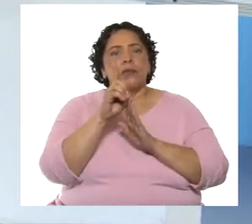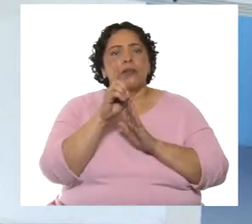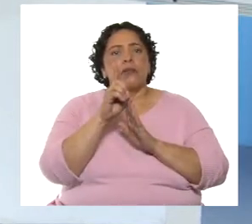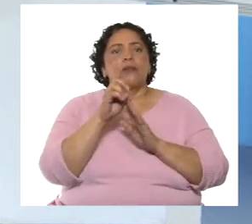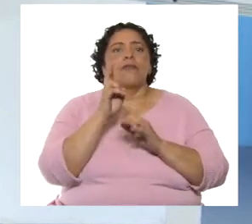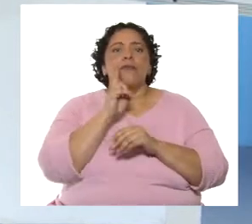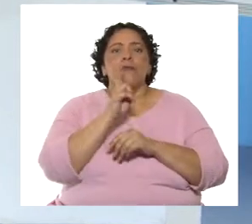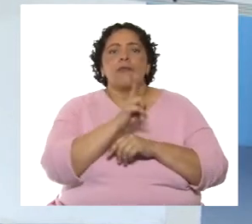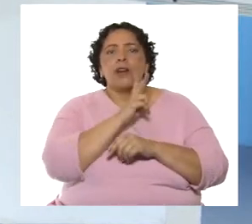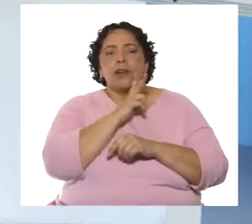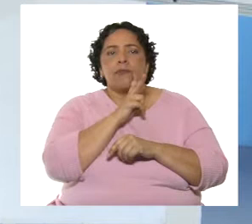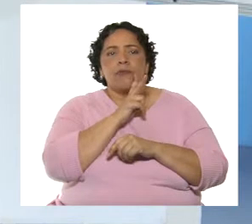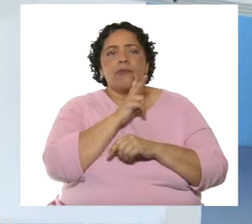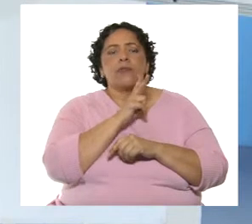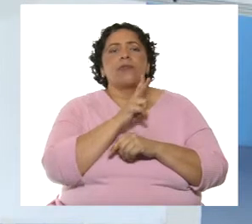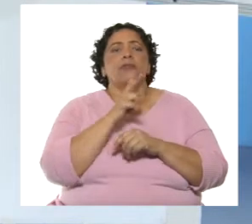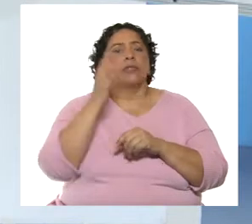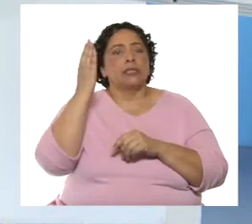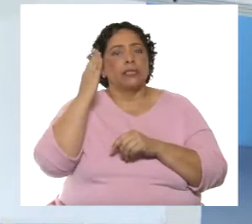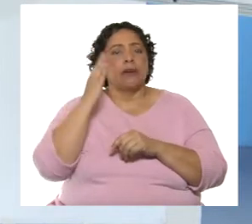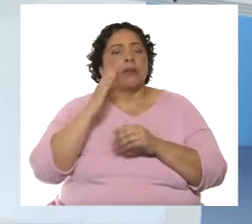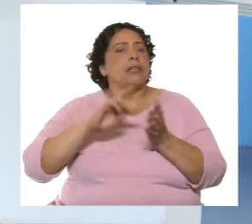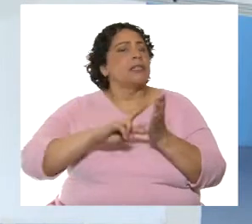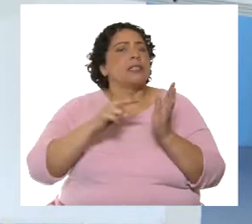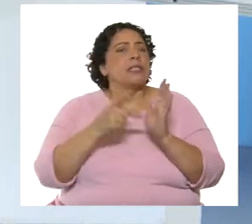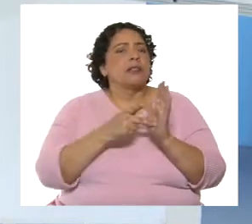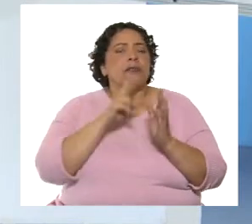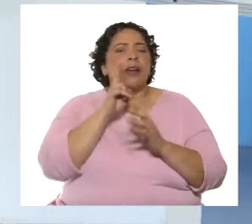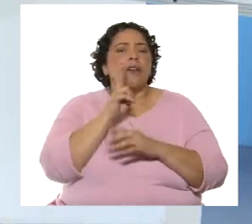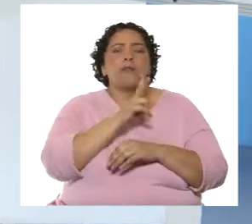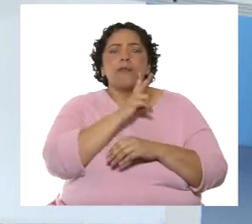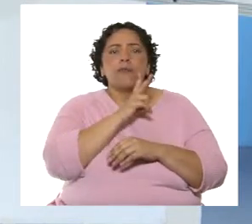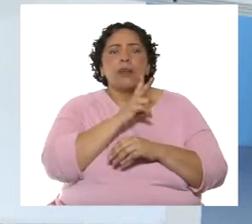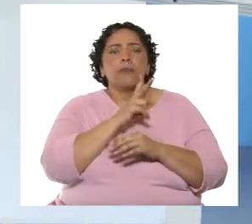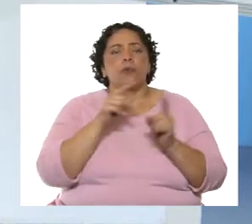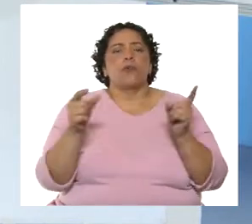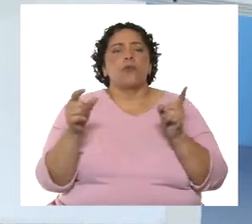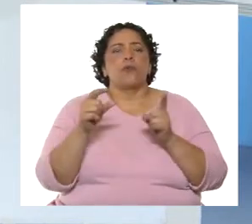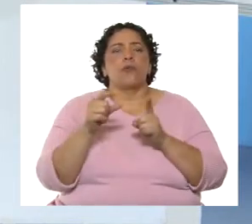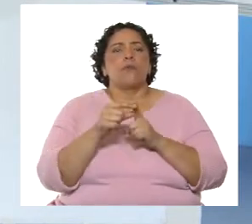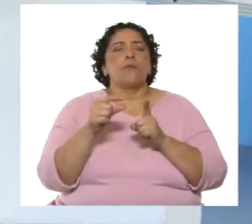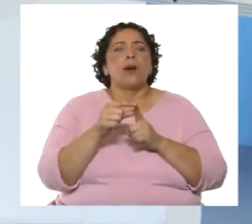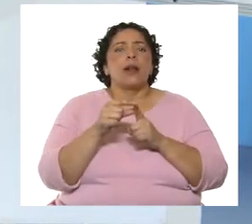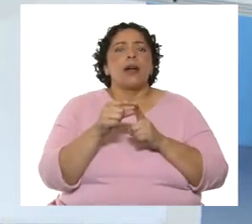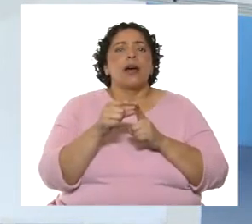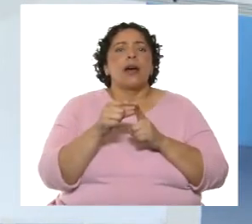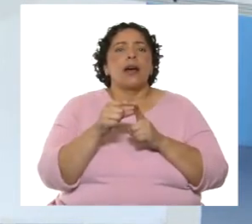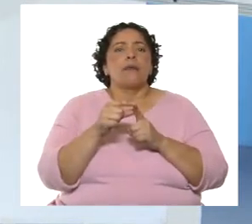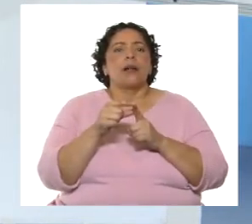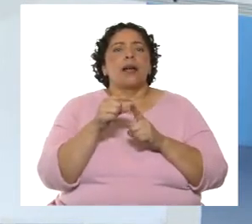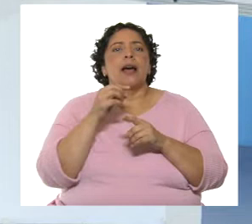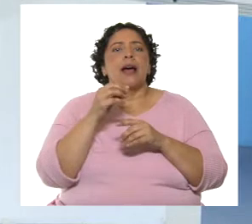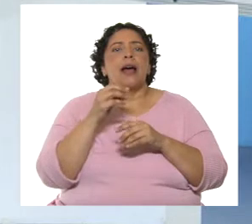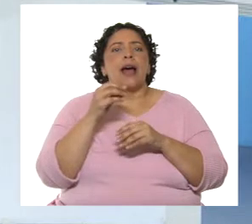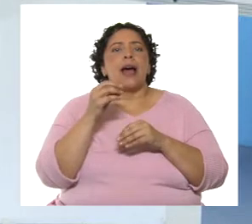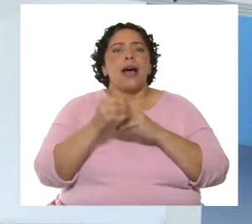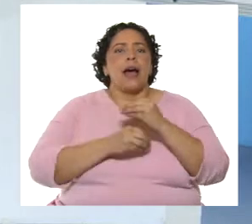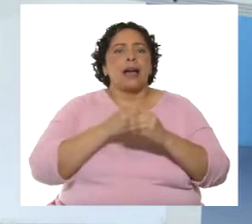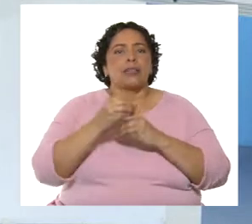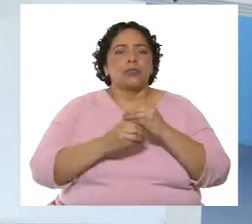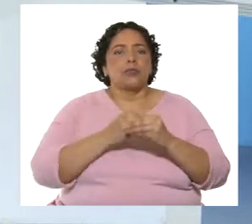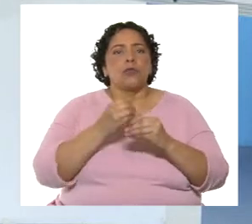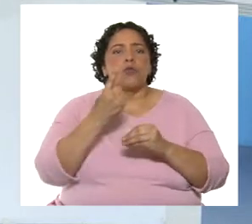del verbo. ¿Y sabían qué es el verbo? Es la palabra que indica acción en